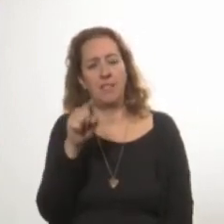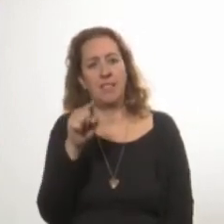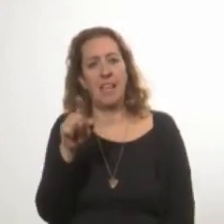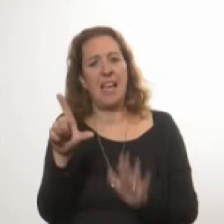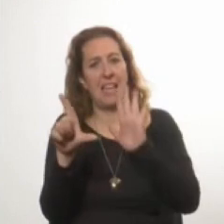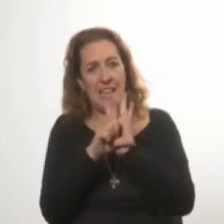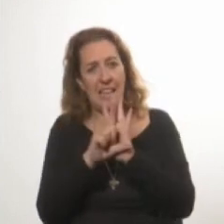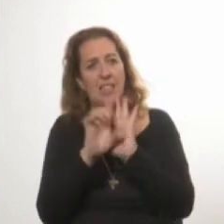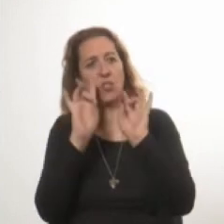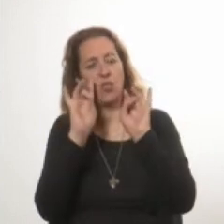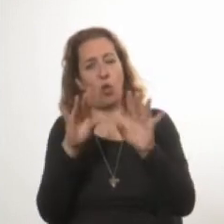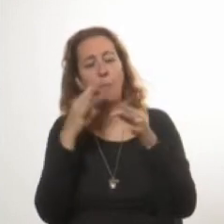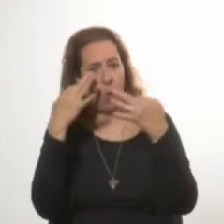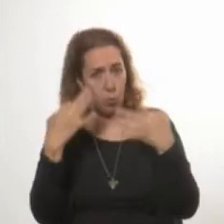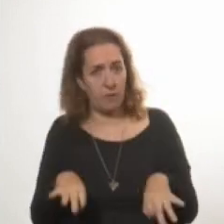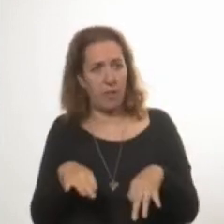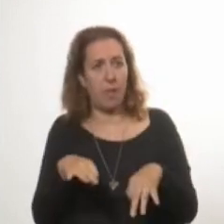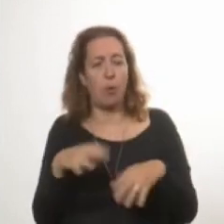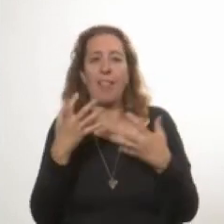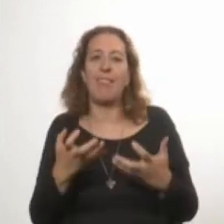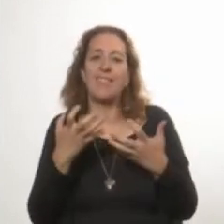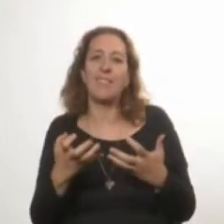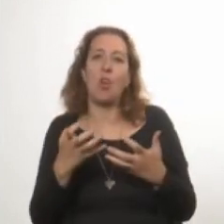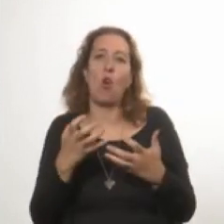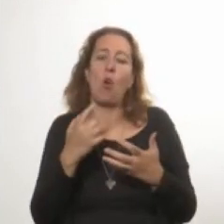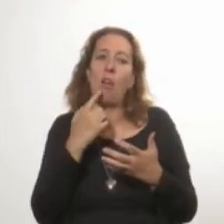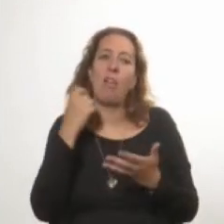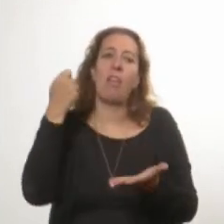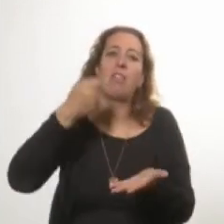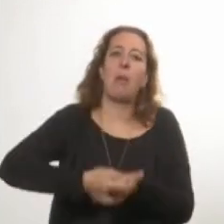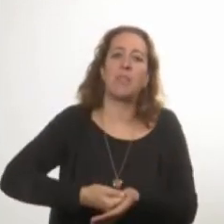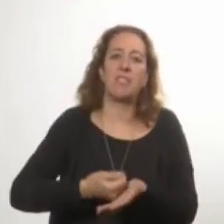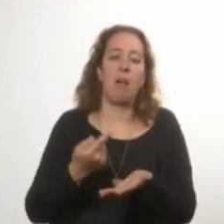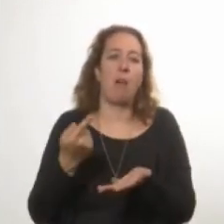esa ley solo se puede justificar por el deseo de indemnizar